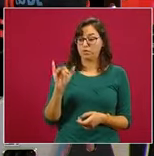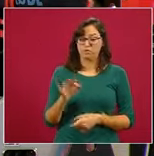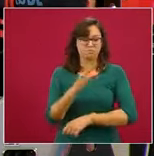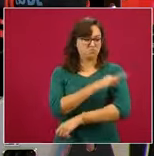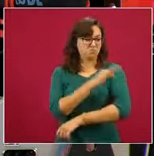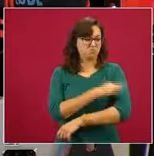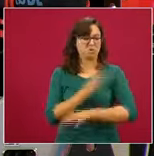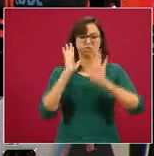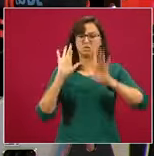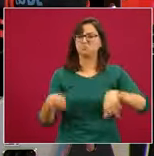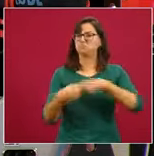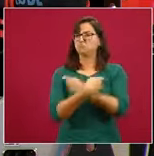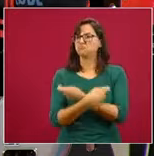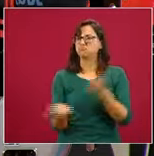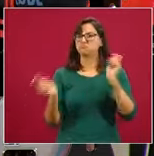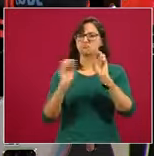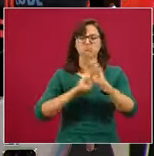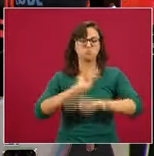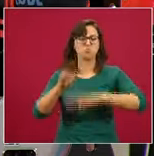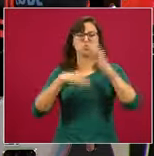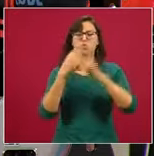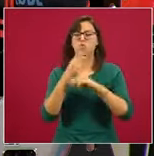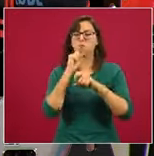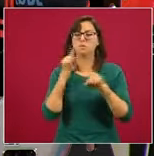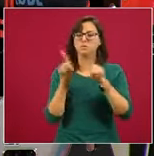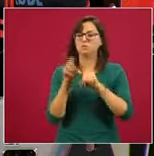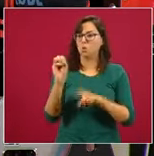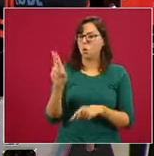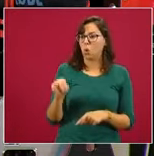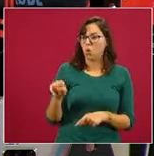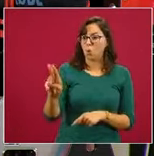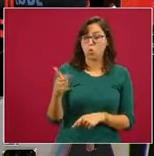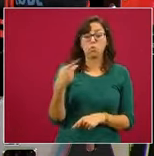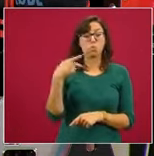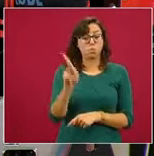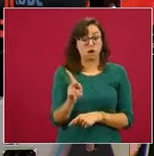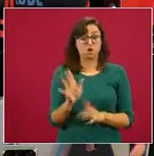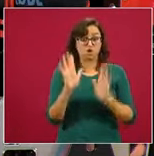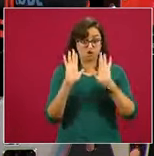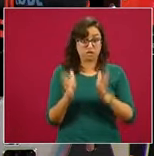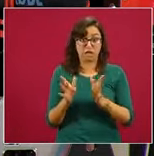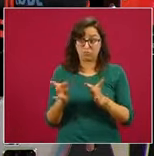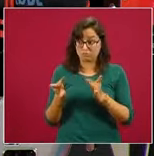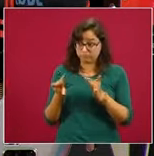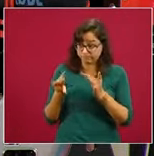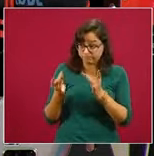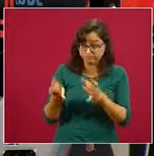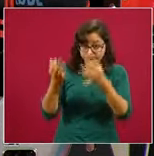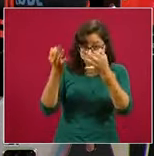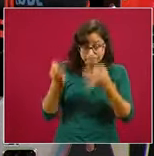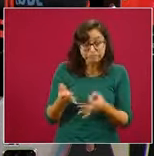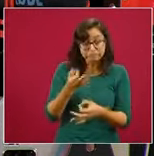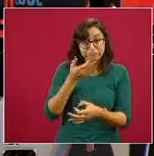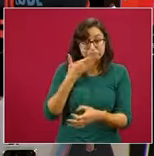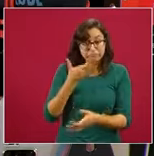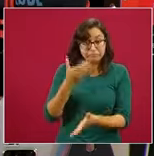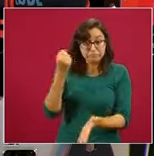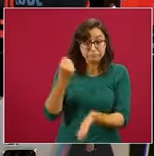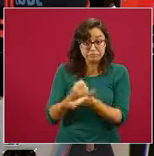están publicadas estos resultados de seguridad y eficacia de la vacuna, que parece ser muy prometedora, pero hasta